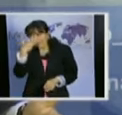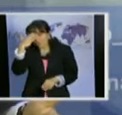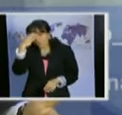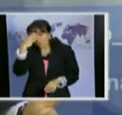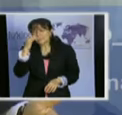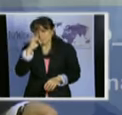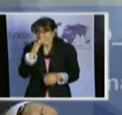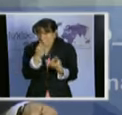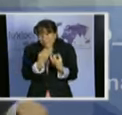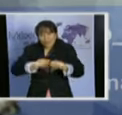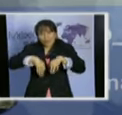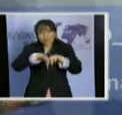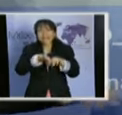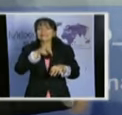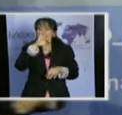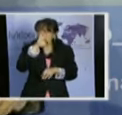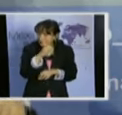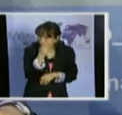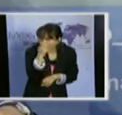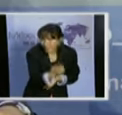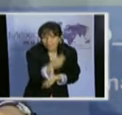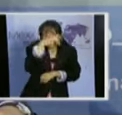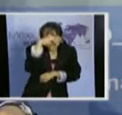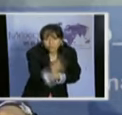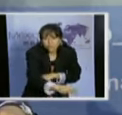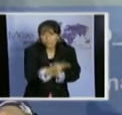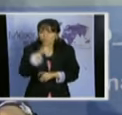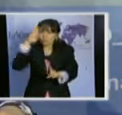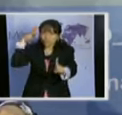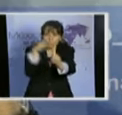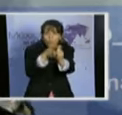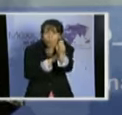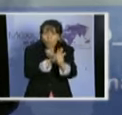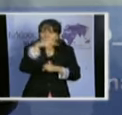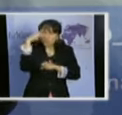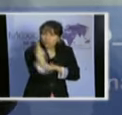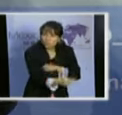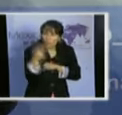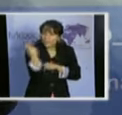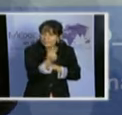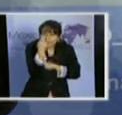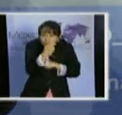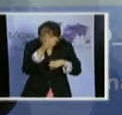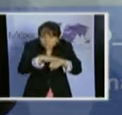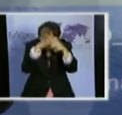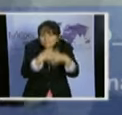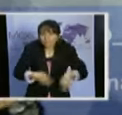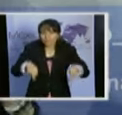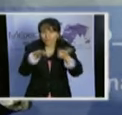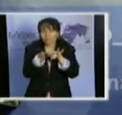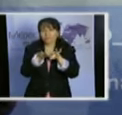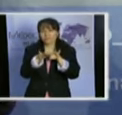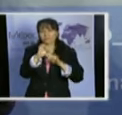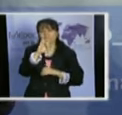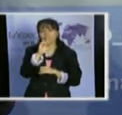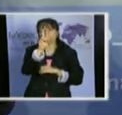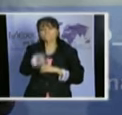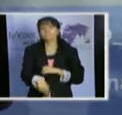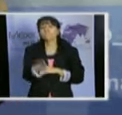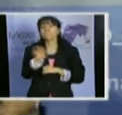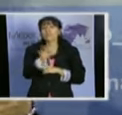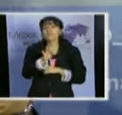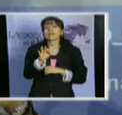de desarrollo. Y hoy aquí nos han dado muestra de cómo las organizaciones tienen esa capacidad de ver antes que los demás, de